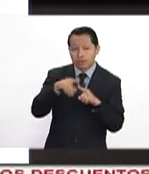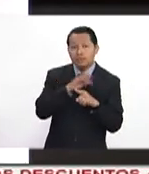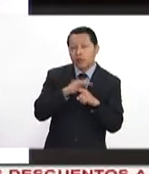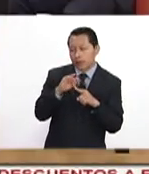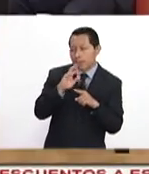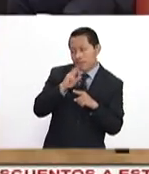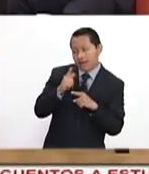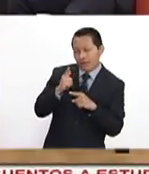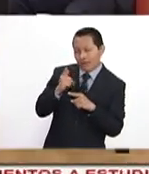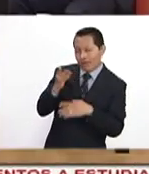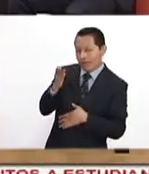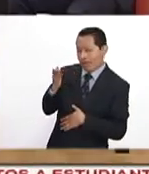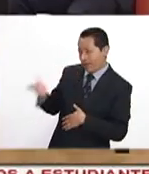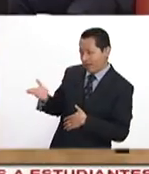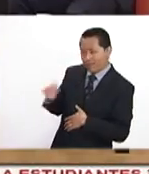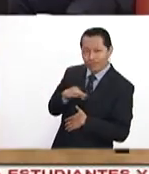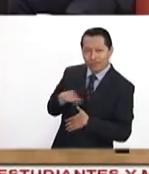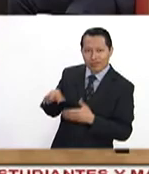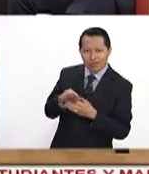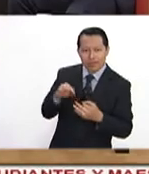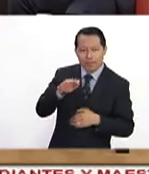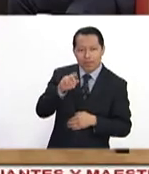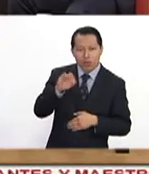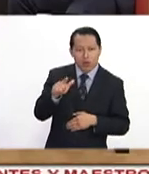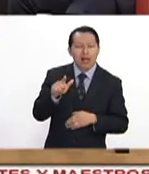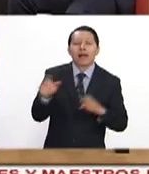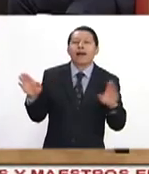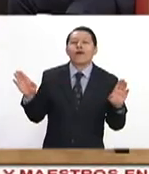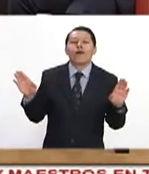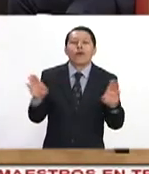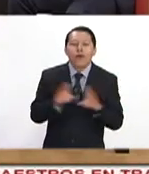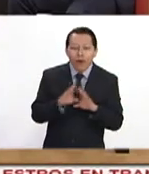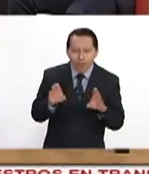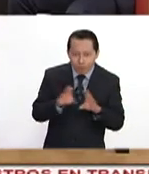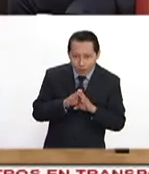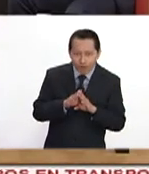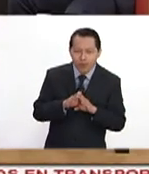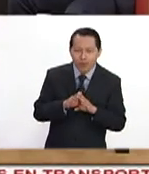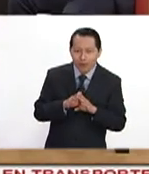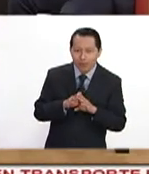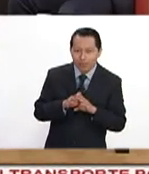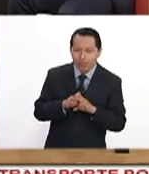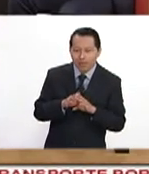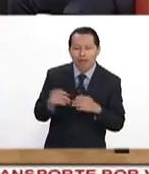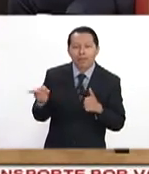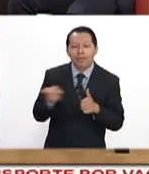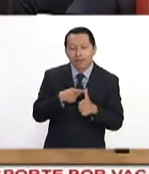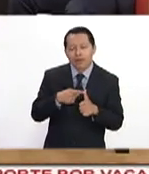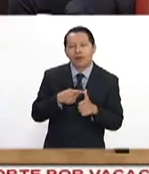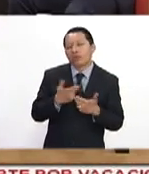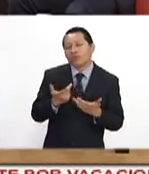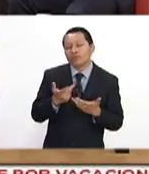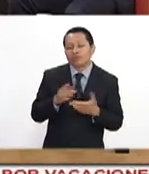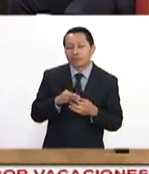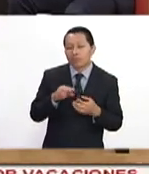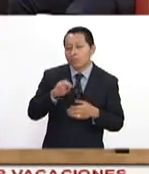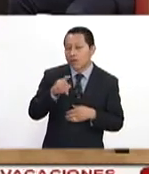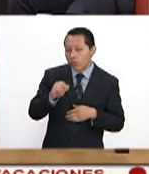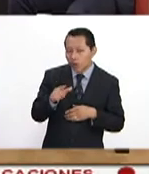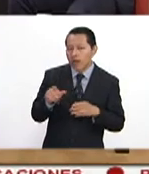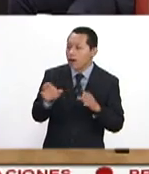para que nos explique, Manuel, cómo, en primer inicio, Manuel,